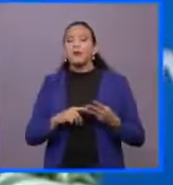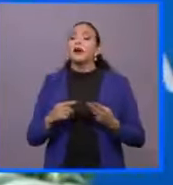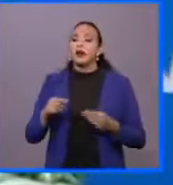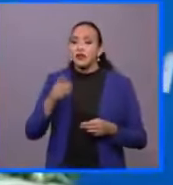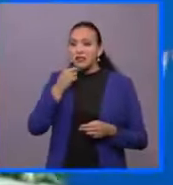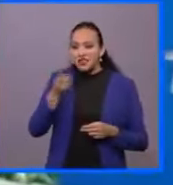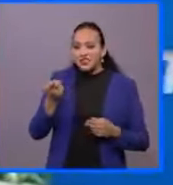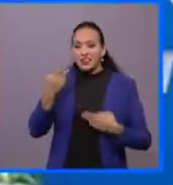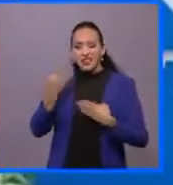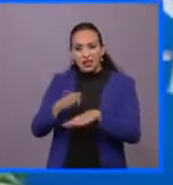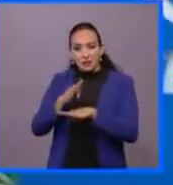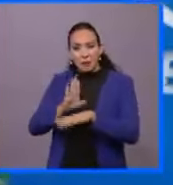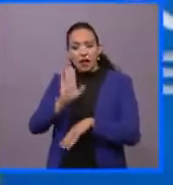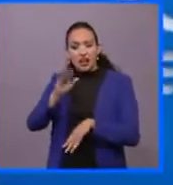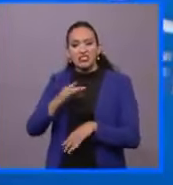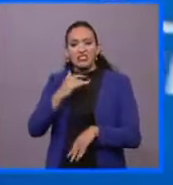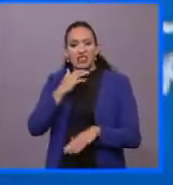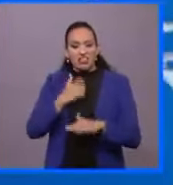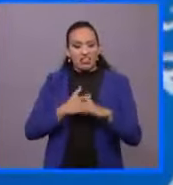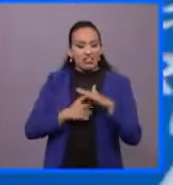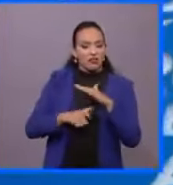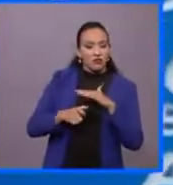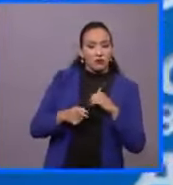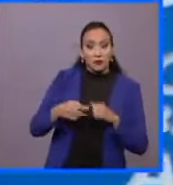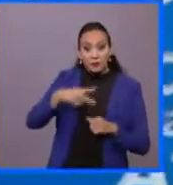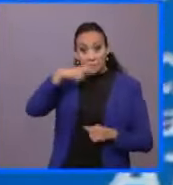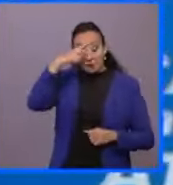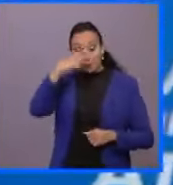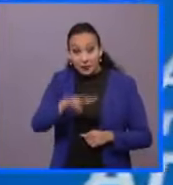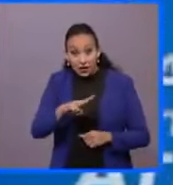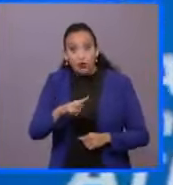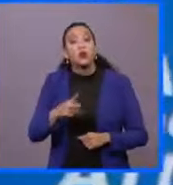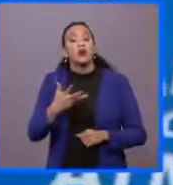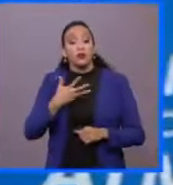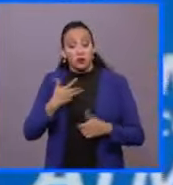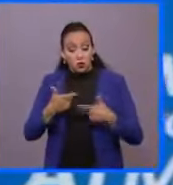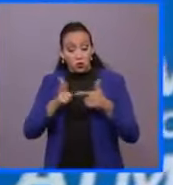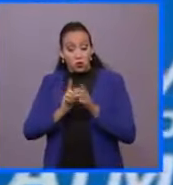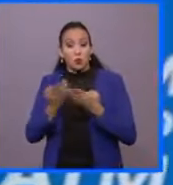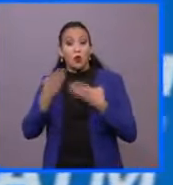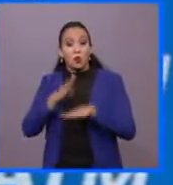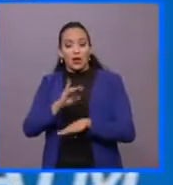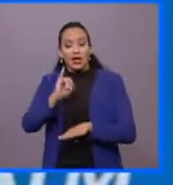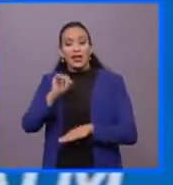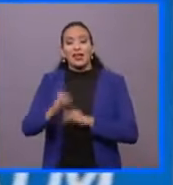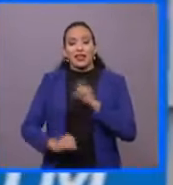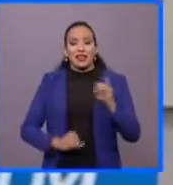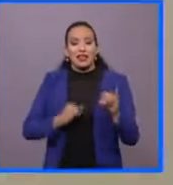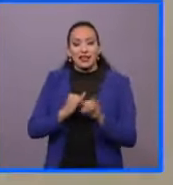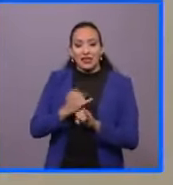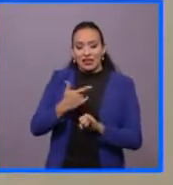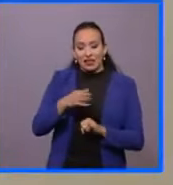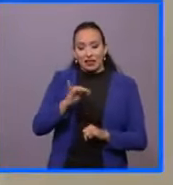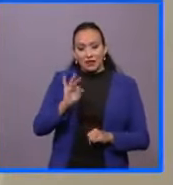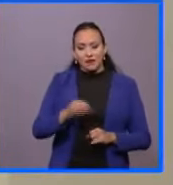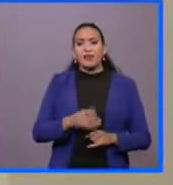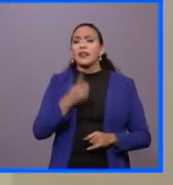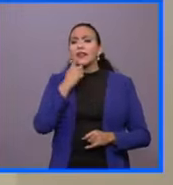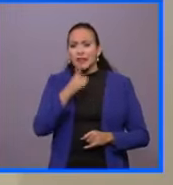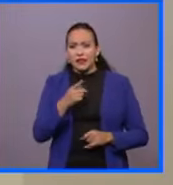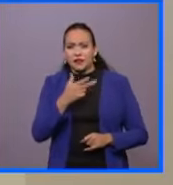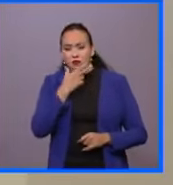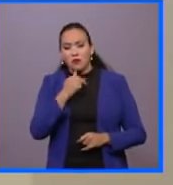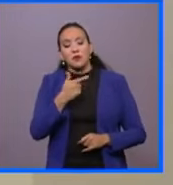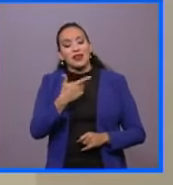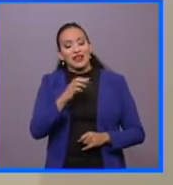por presunto narcolavado, México contaba con la aprobación del Grupo de Acción Financiera Internacional GAFI. De acuerdo con